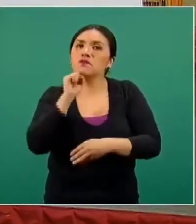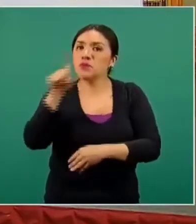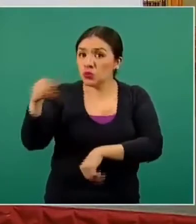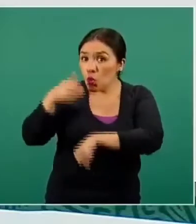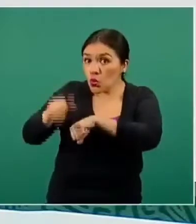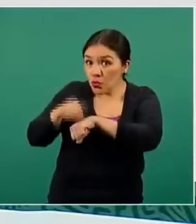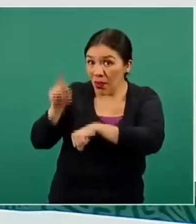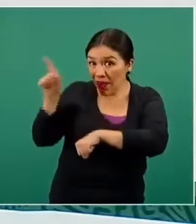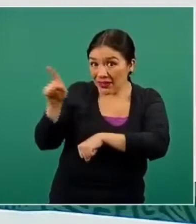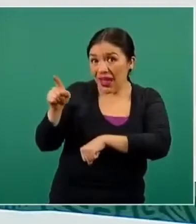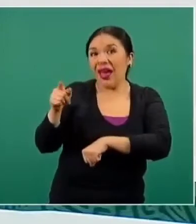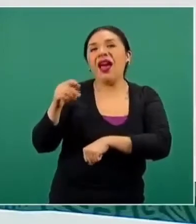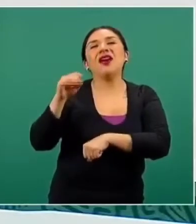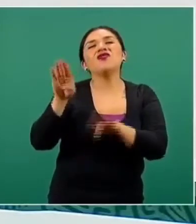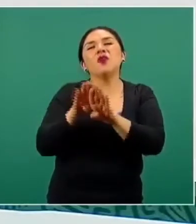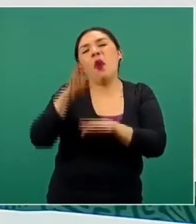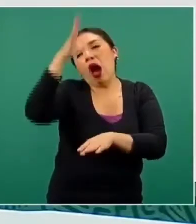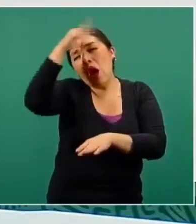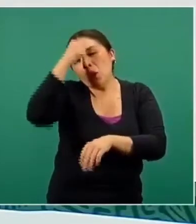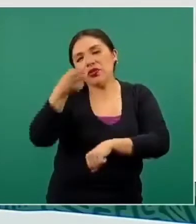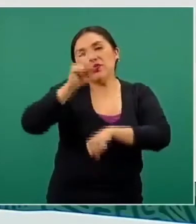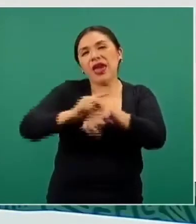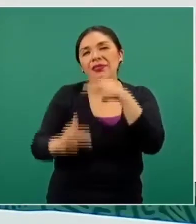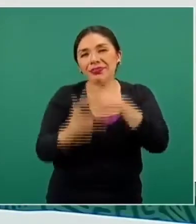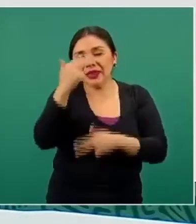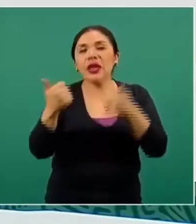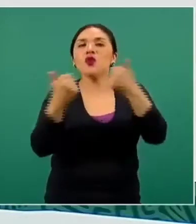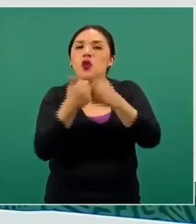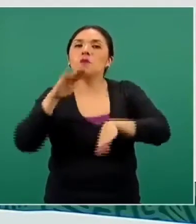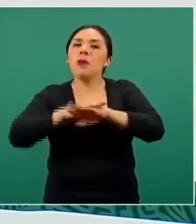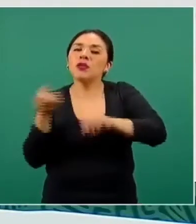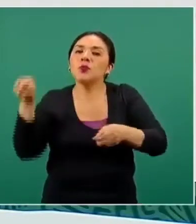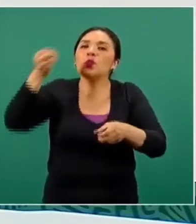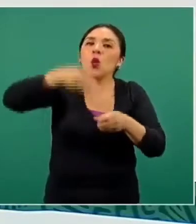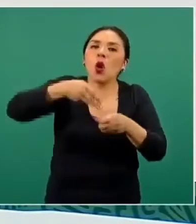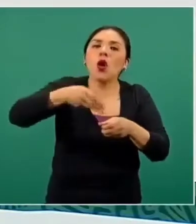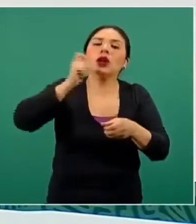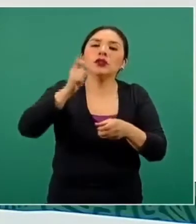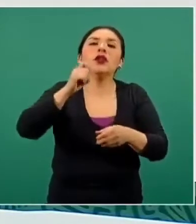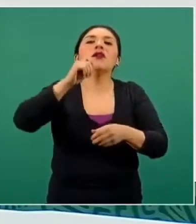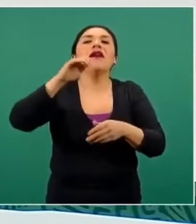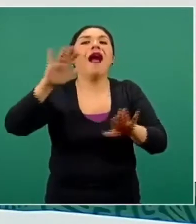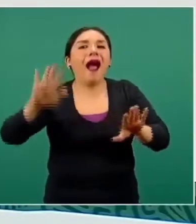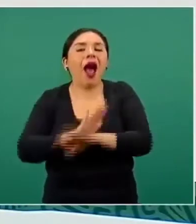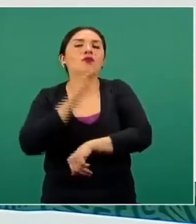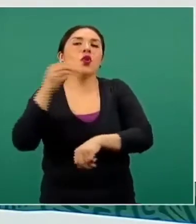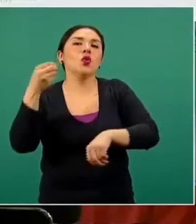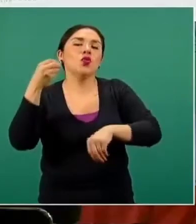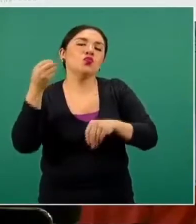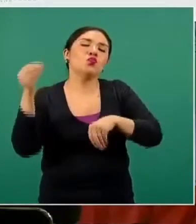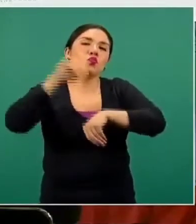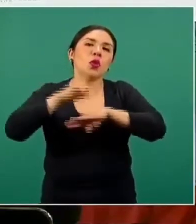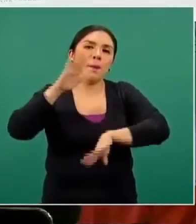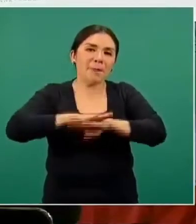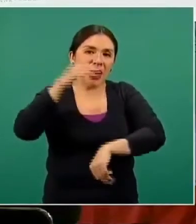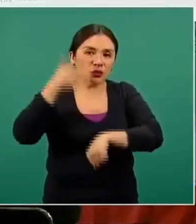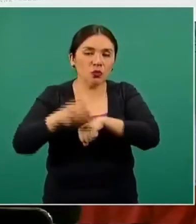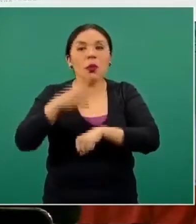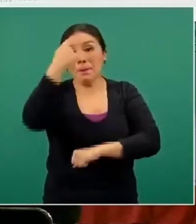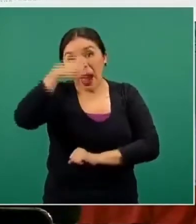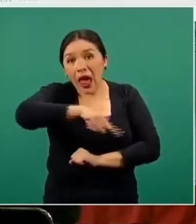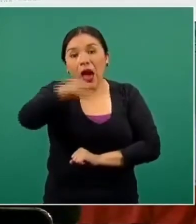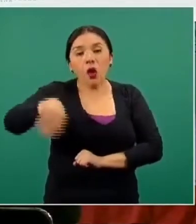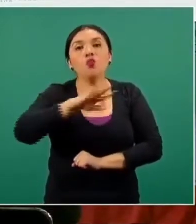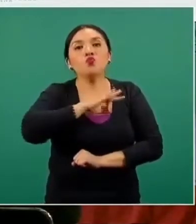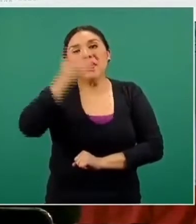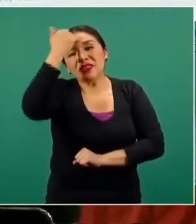cifra referida al 13 de abril y actualizaremos con un día de diferencia, para que ustedes tengan la posibilidad de